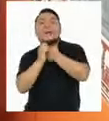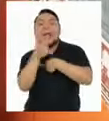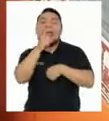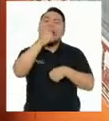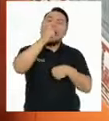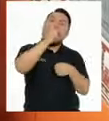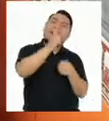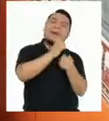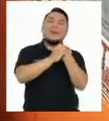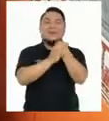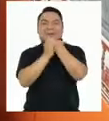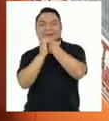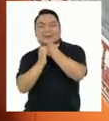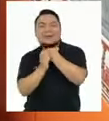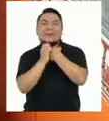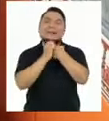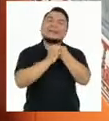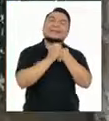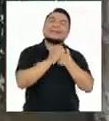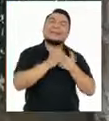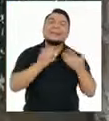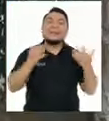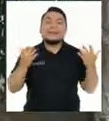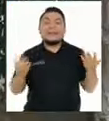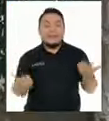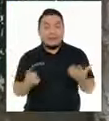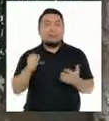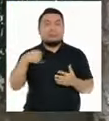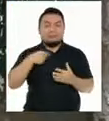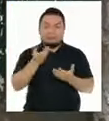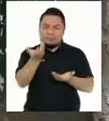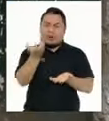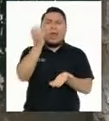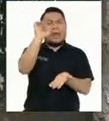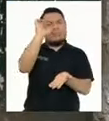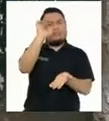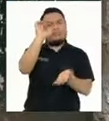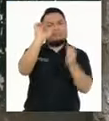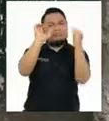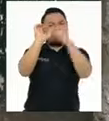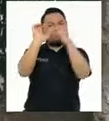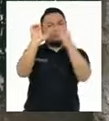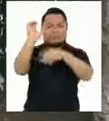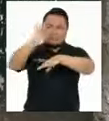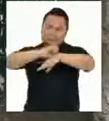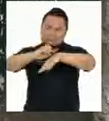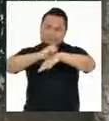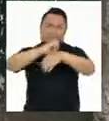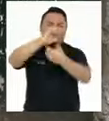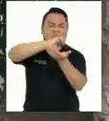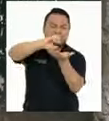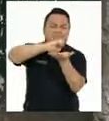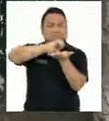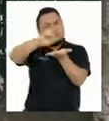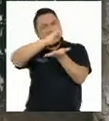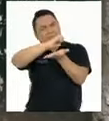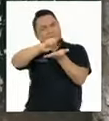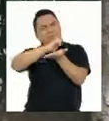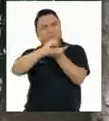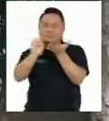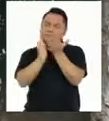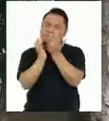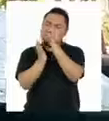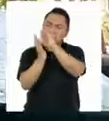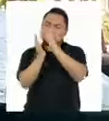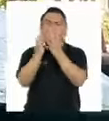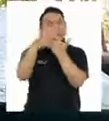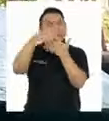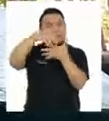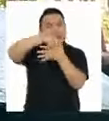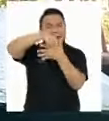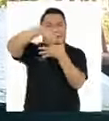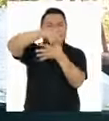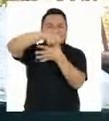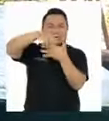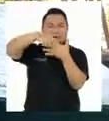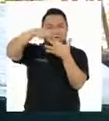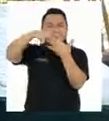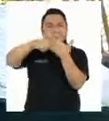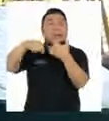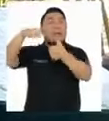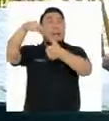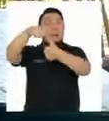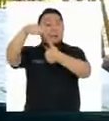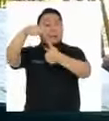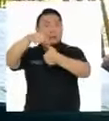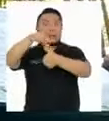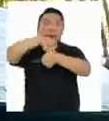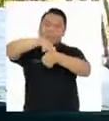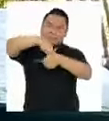con jabón, agua con jabón. Pongo jabón en mi mano, froto cada dedo con cuidado, el pulgar.